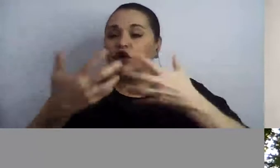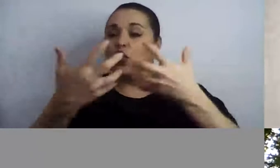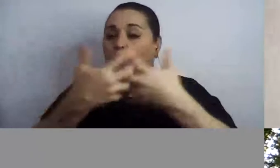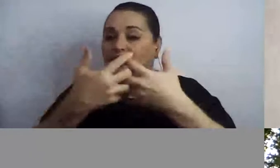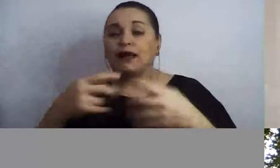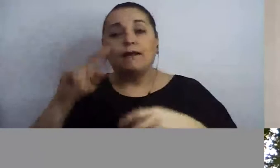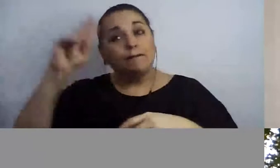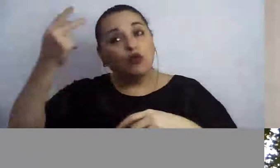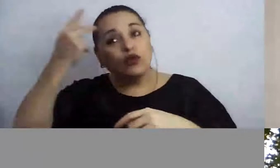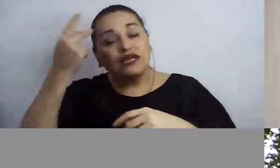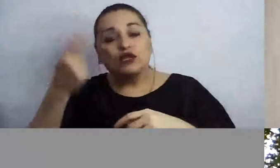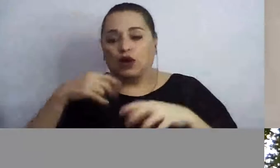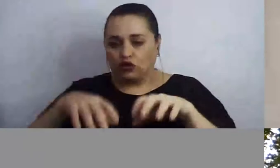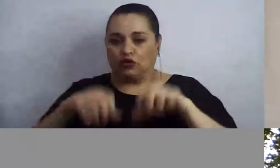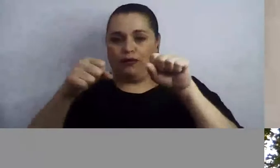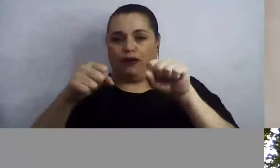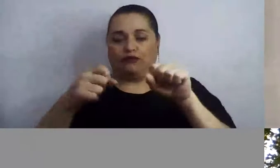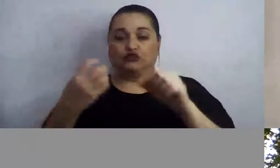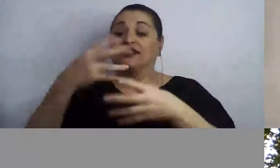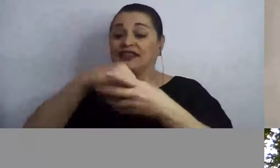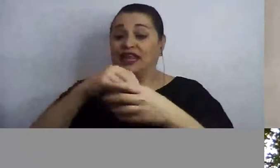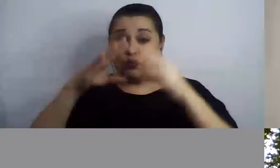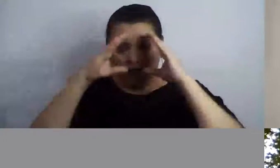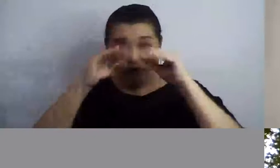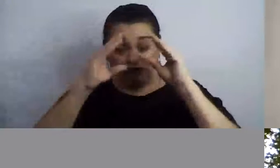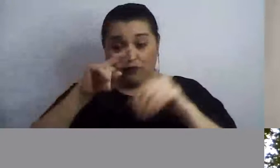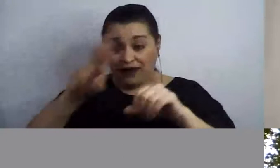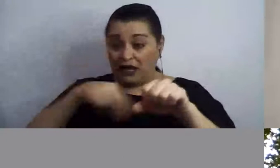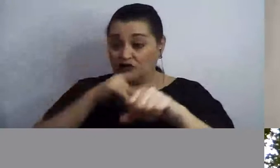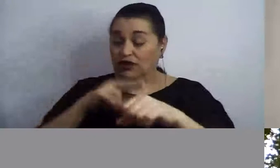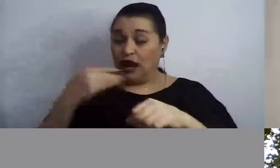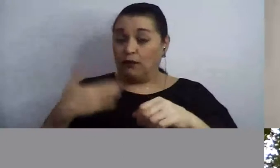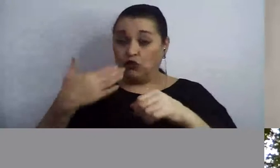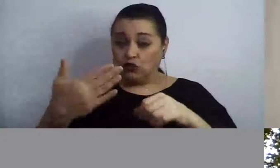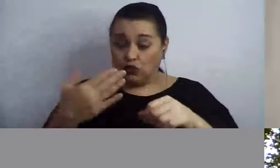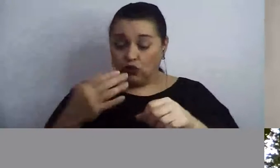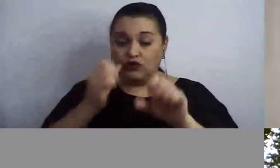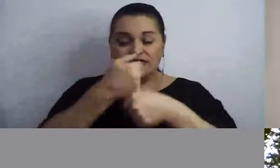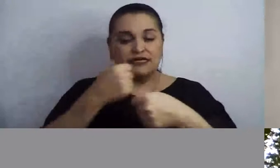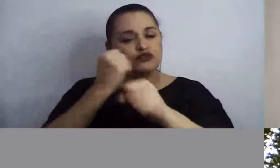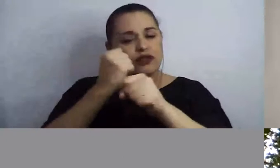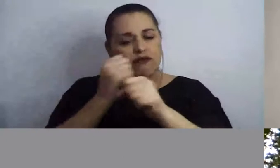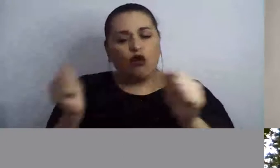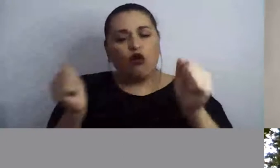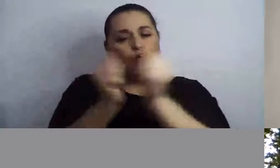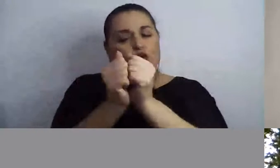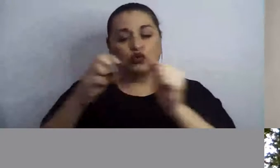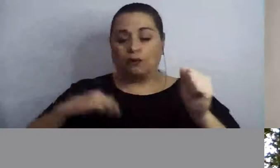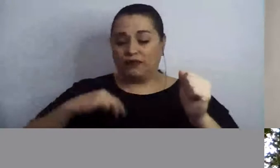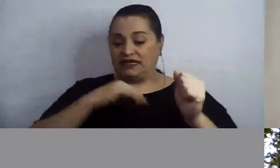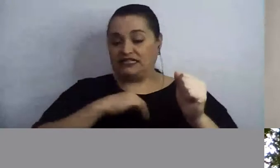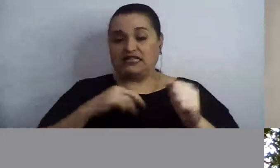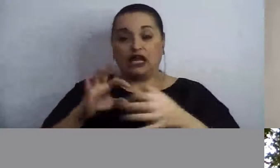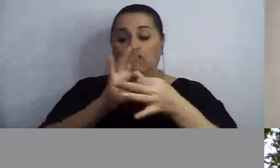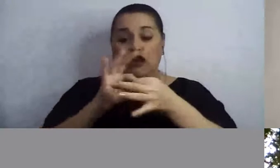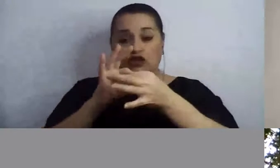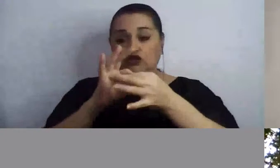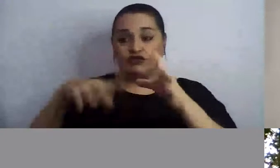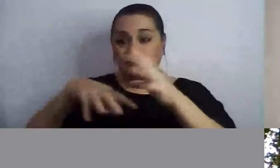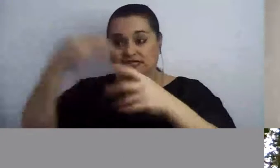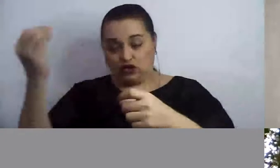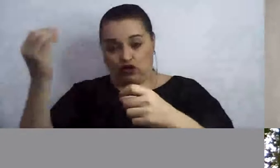que lo tomamos y dentro del informe nacional voluntario hicimos un trabajo conjunto con el Ministerio de Relaciones Exteriores en cuanto a